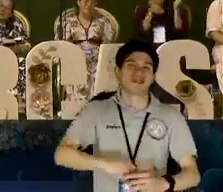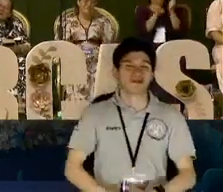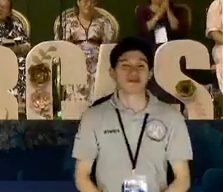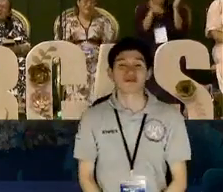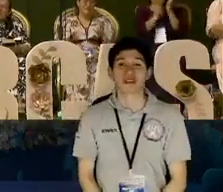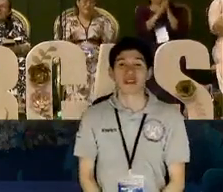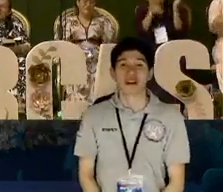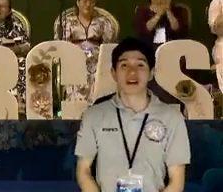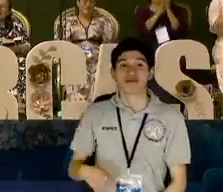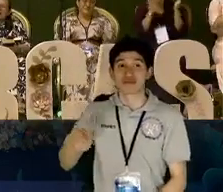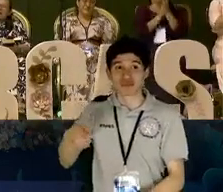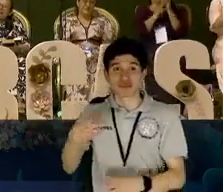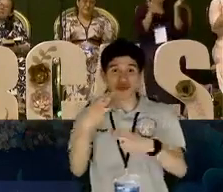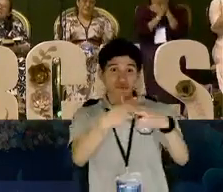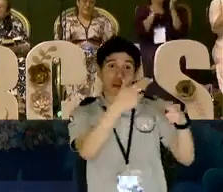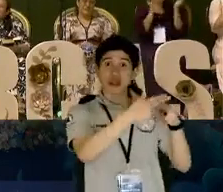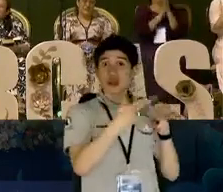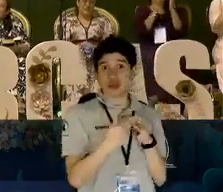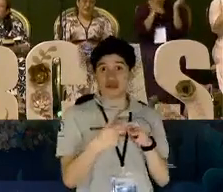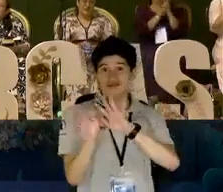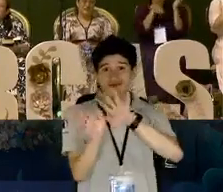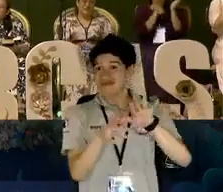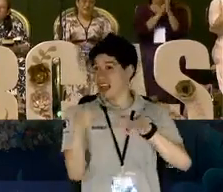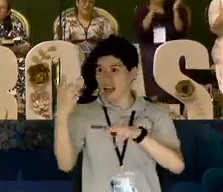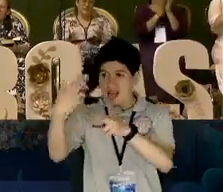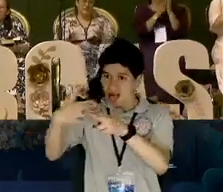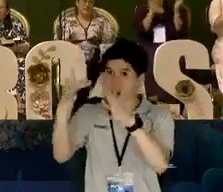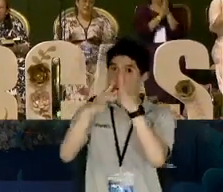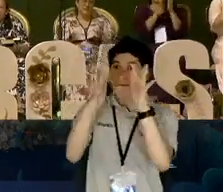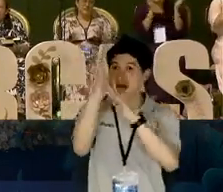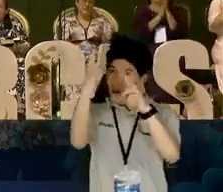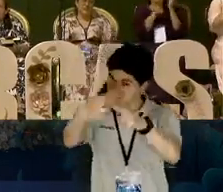Un nombre que es sobre todo nombre.